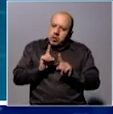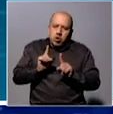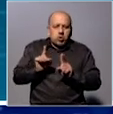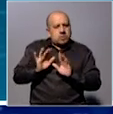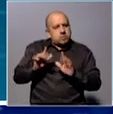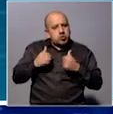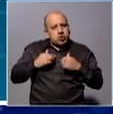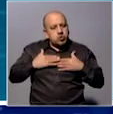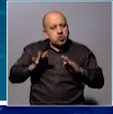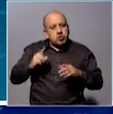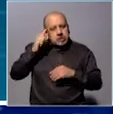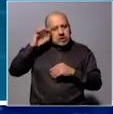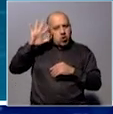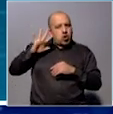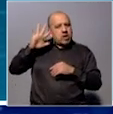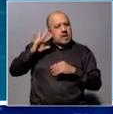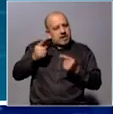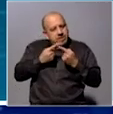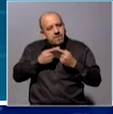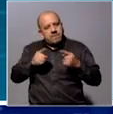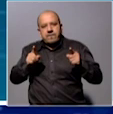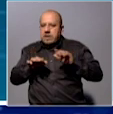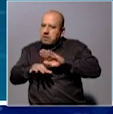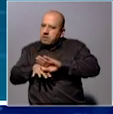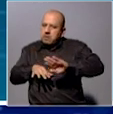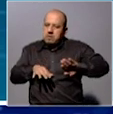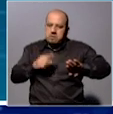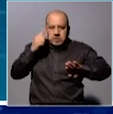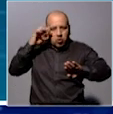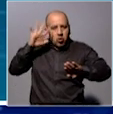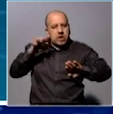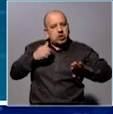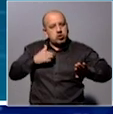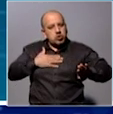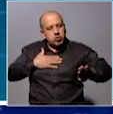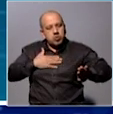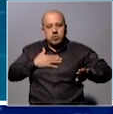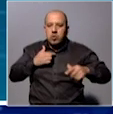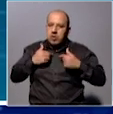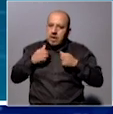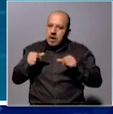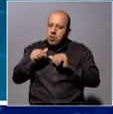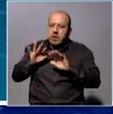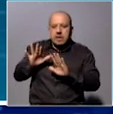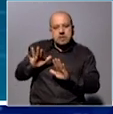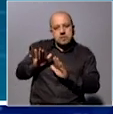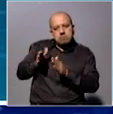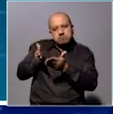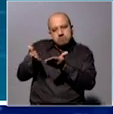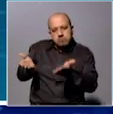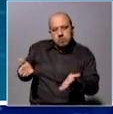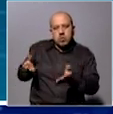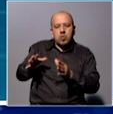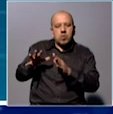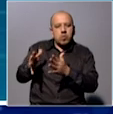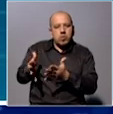psicología abarca otras cuestiones. Lo mío, si se quiere, es más un abordaje que tiene